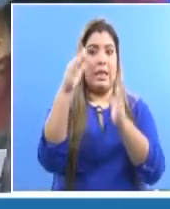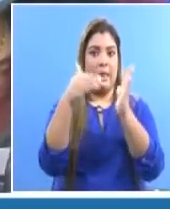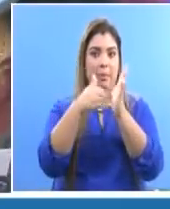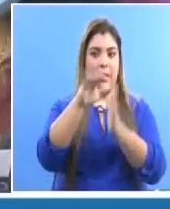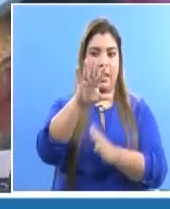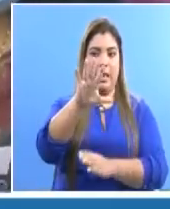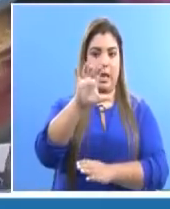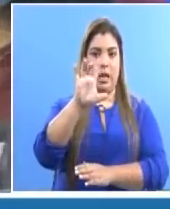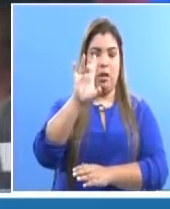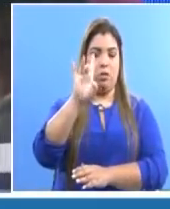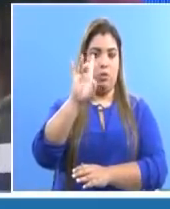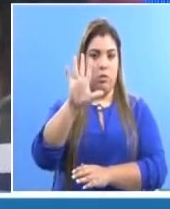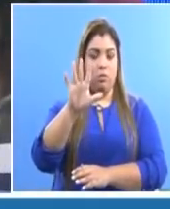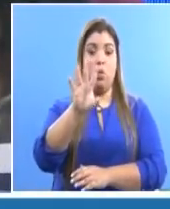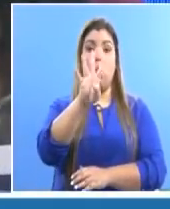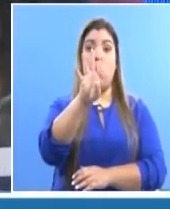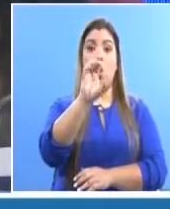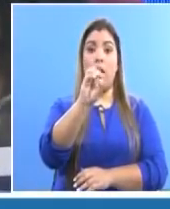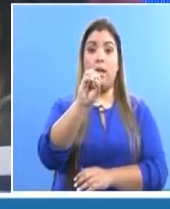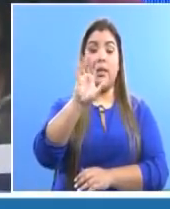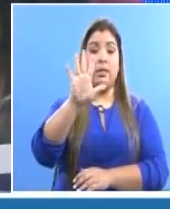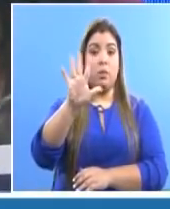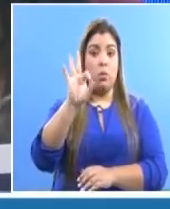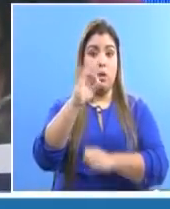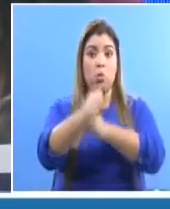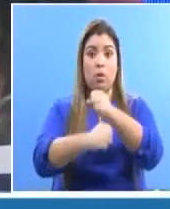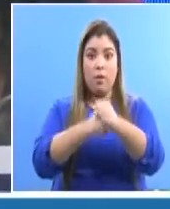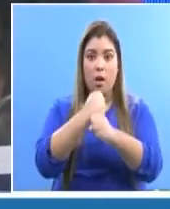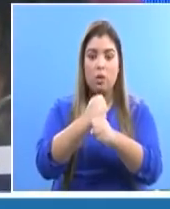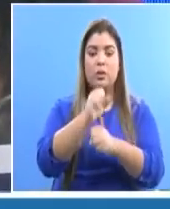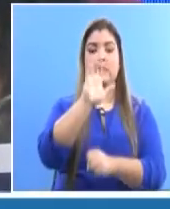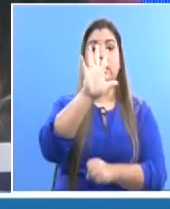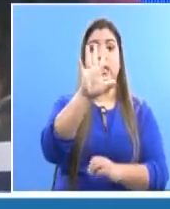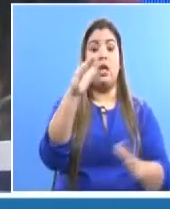7.585, de 40 a 59 años,